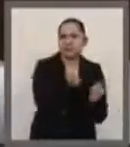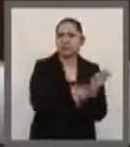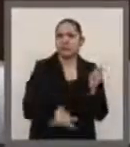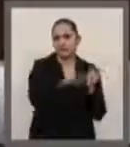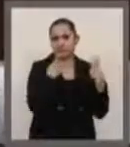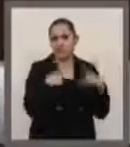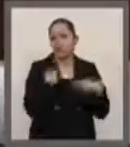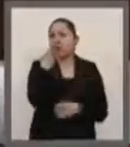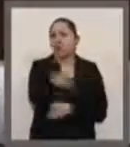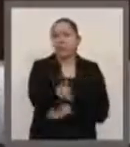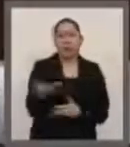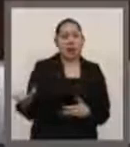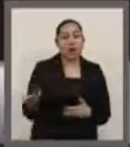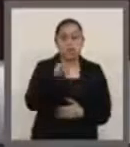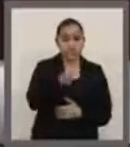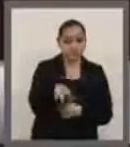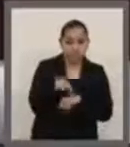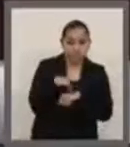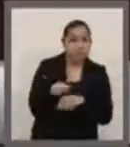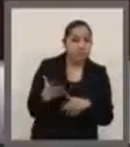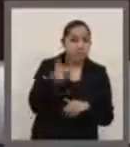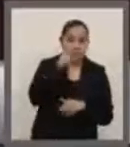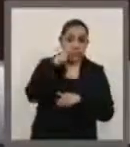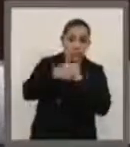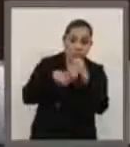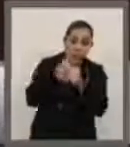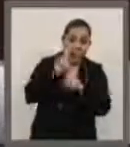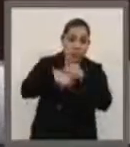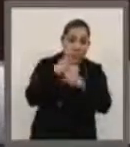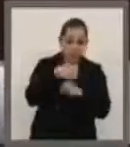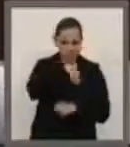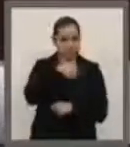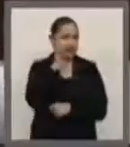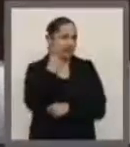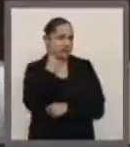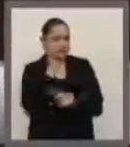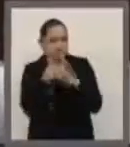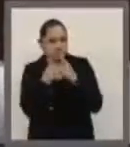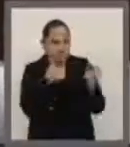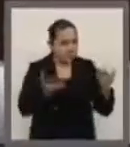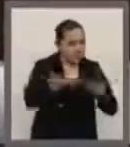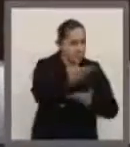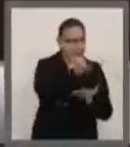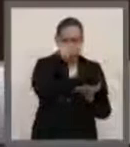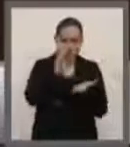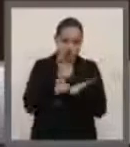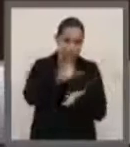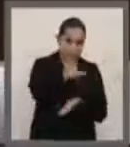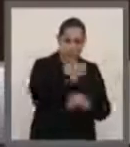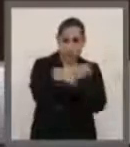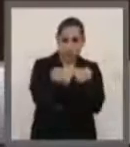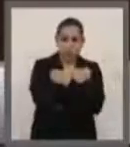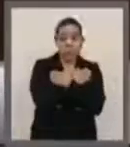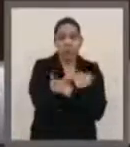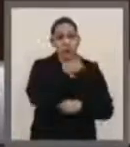año el presupuesto otorgado por la Cámara de Diputados a este sector ha sufrido